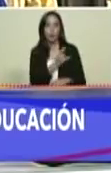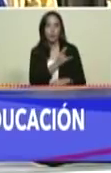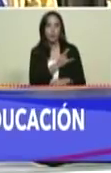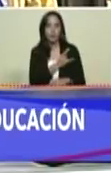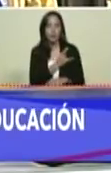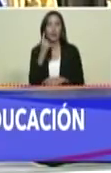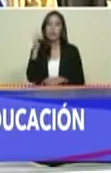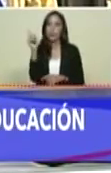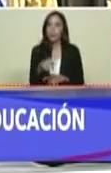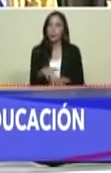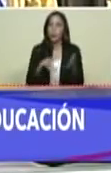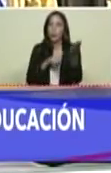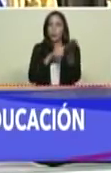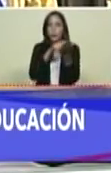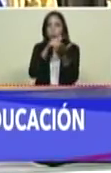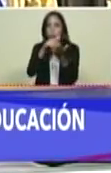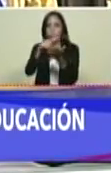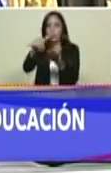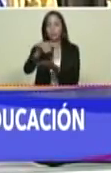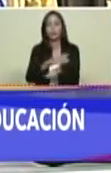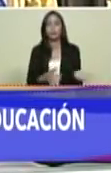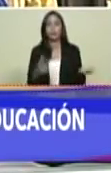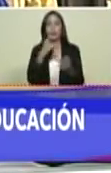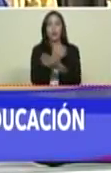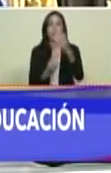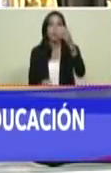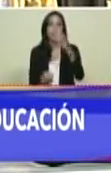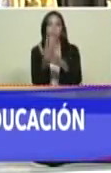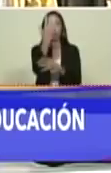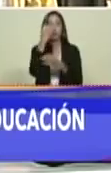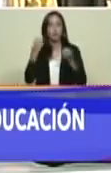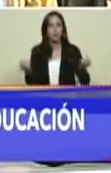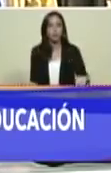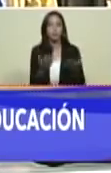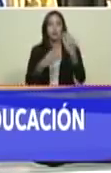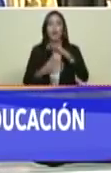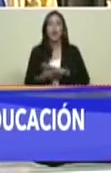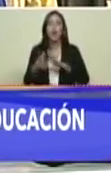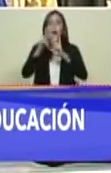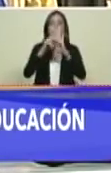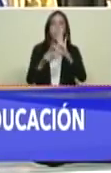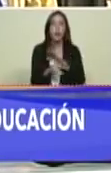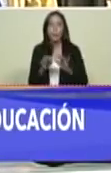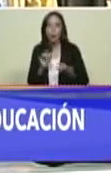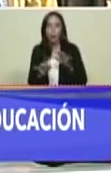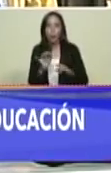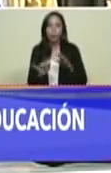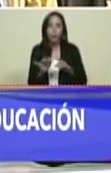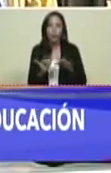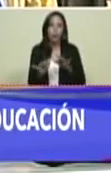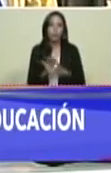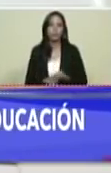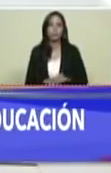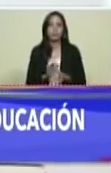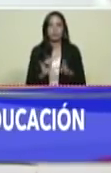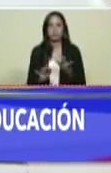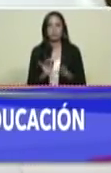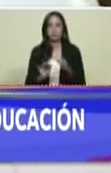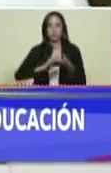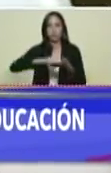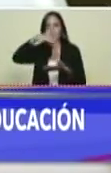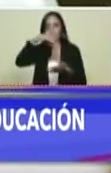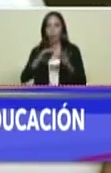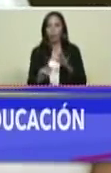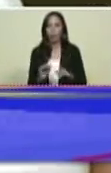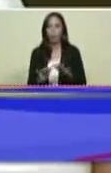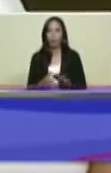amarrar lo que es el relanzamiento y el reimpulso del programa de las canaimas y canaimitas. Ustedes saben